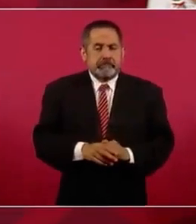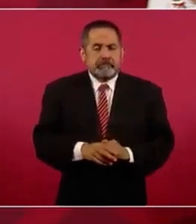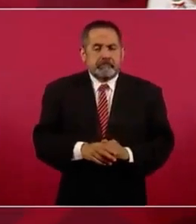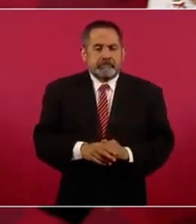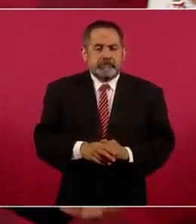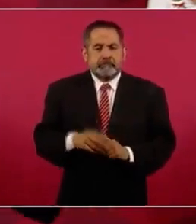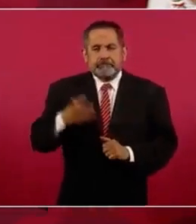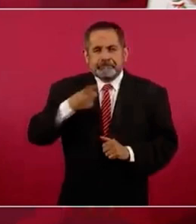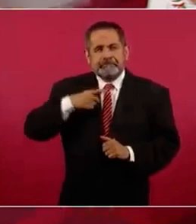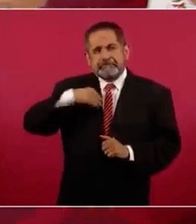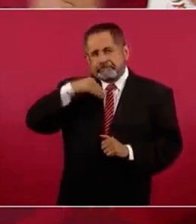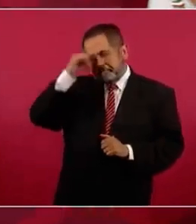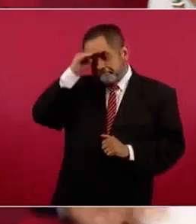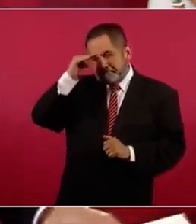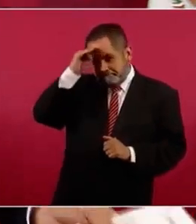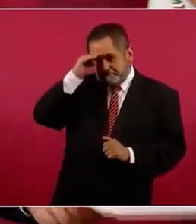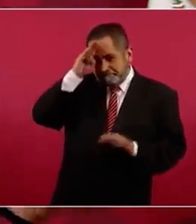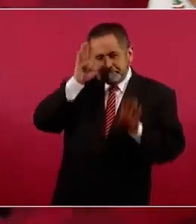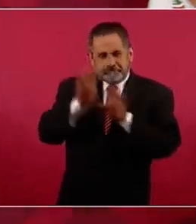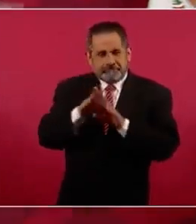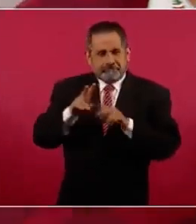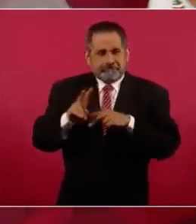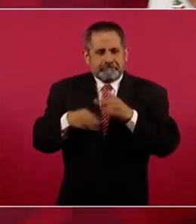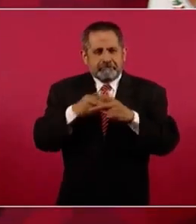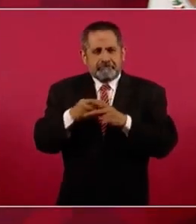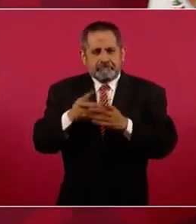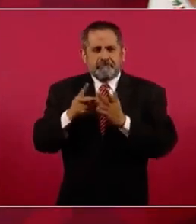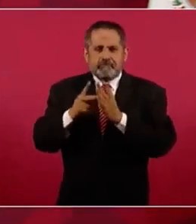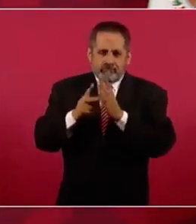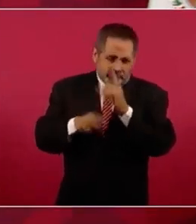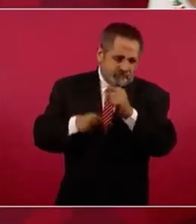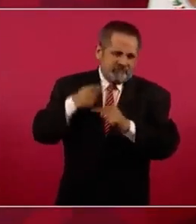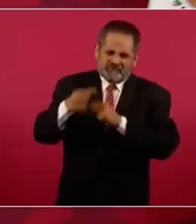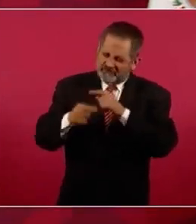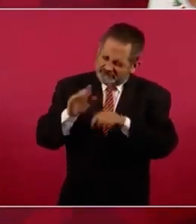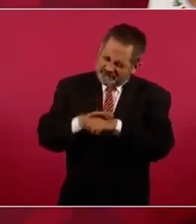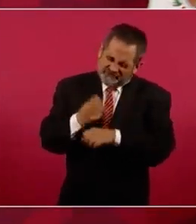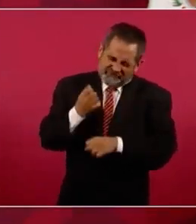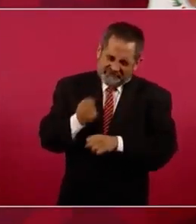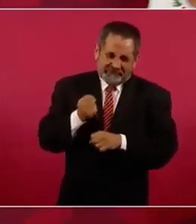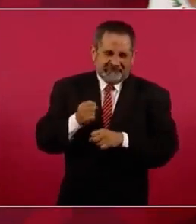Si ya estoy pensando que le vamos a dar otra vuelta a la tuerca,